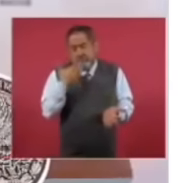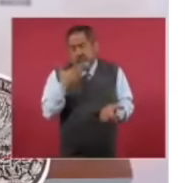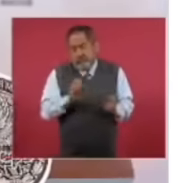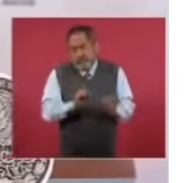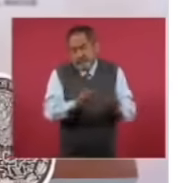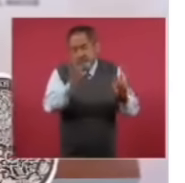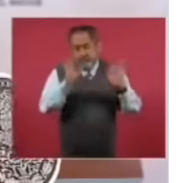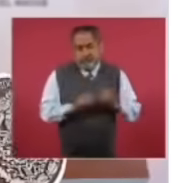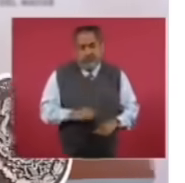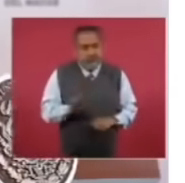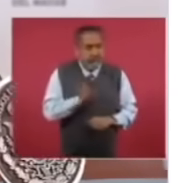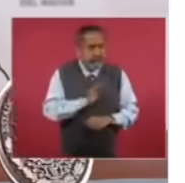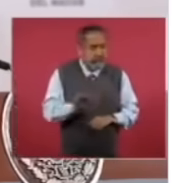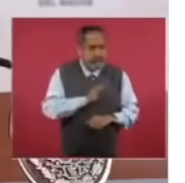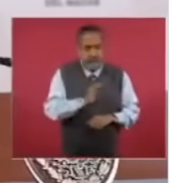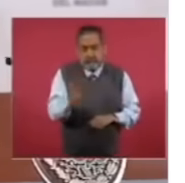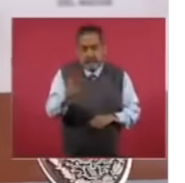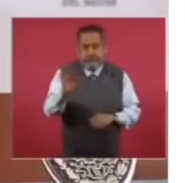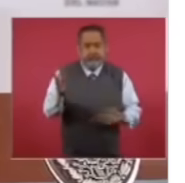que